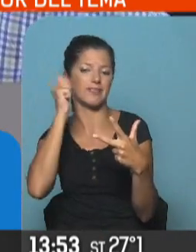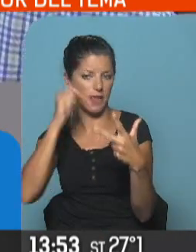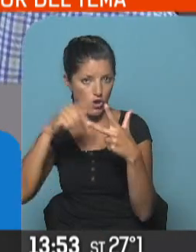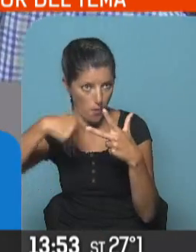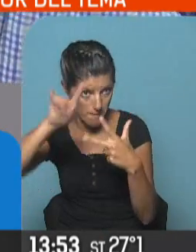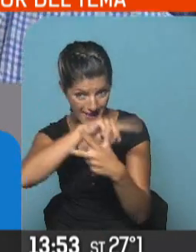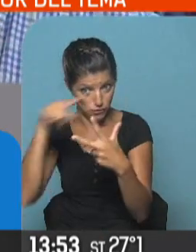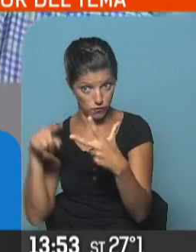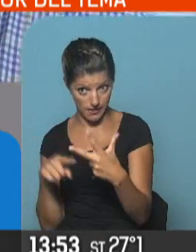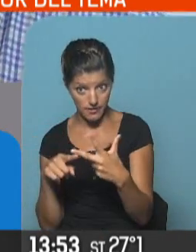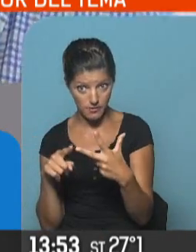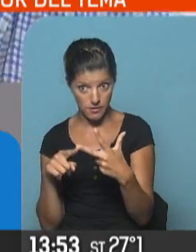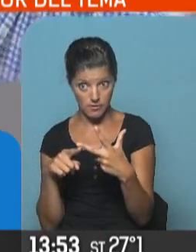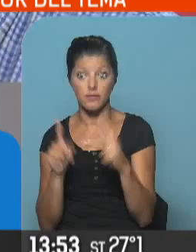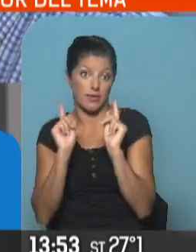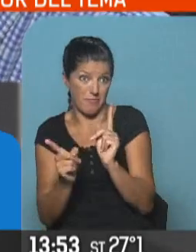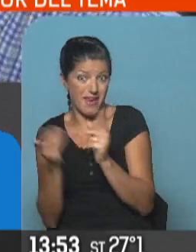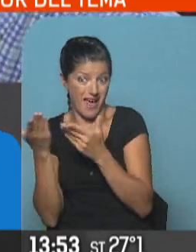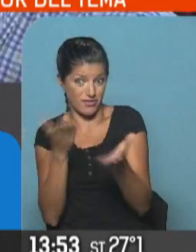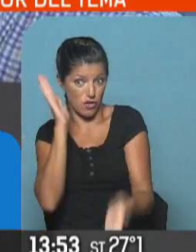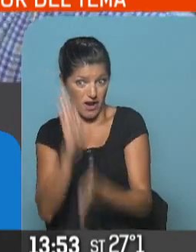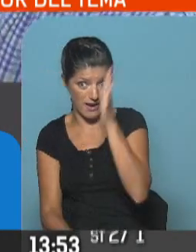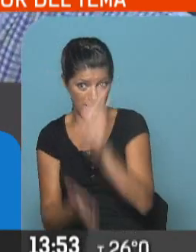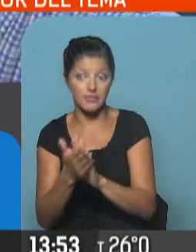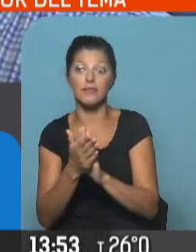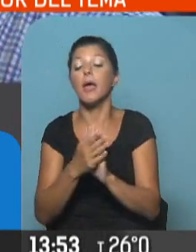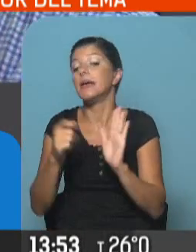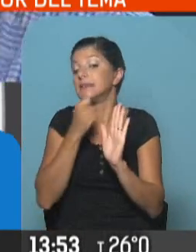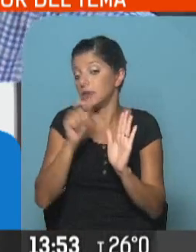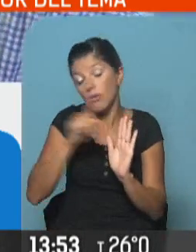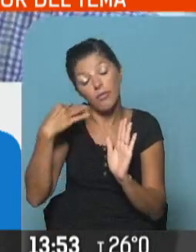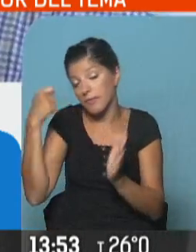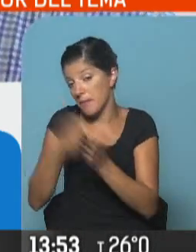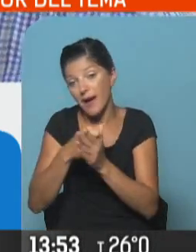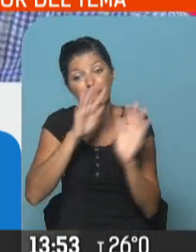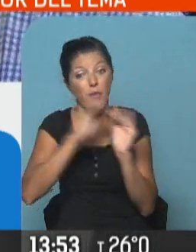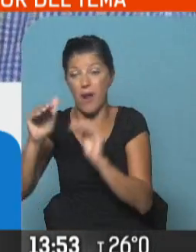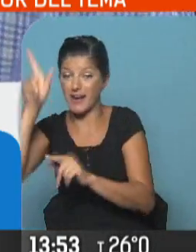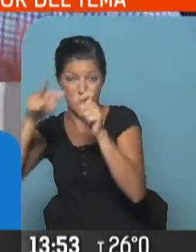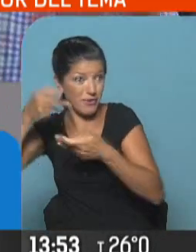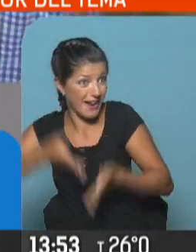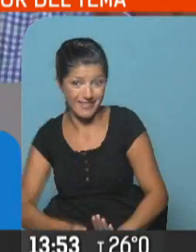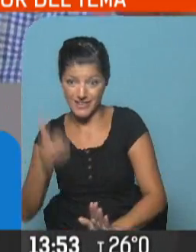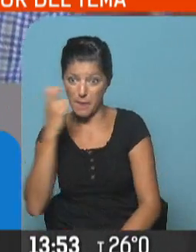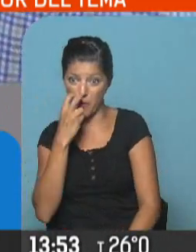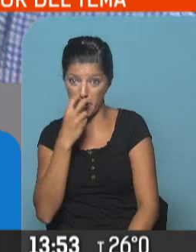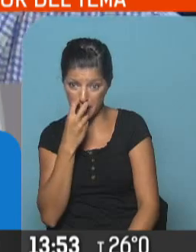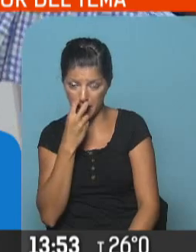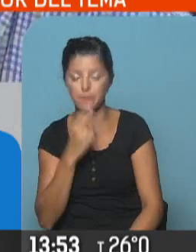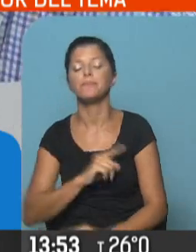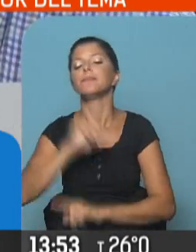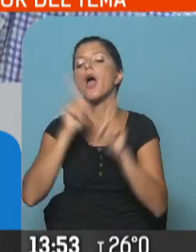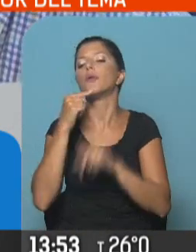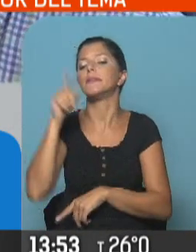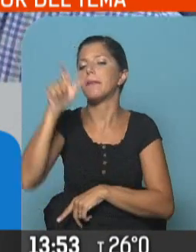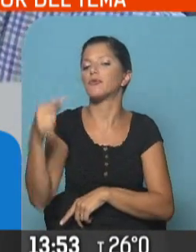pública boliviana, obviamente no pagan. Pero si no, como el resto, tienen que hacerlo. Yo creo que hay muchos que se quejan. ¿Cómo es que bolivianos en